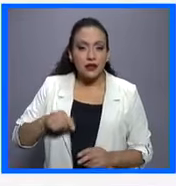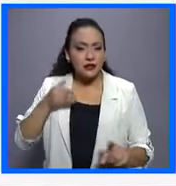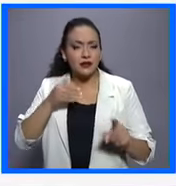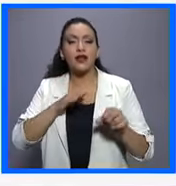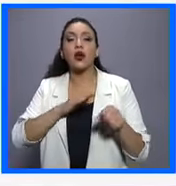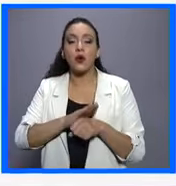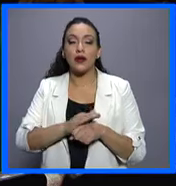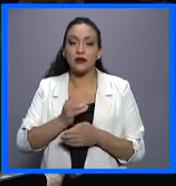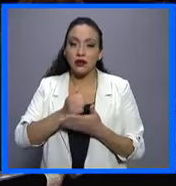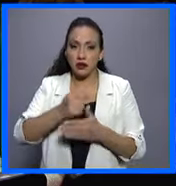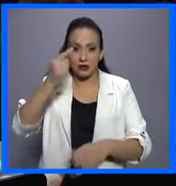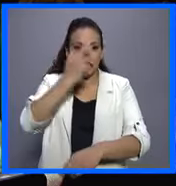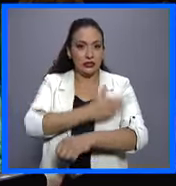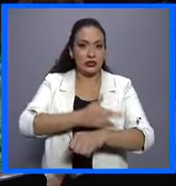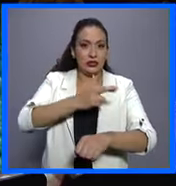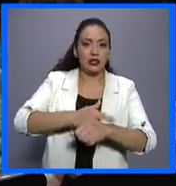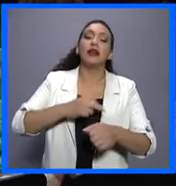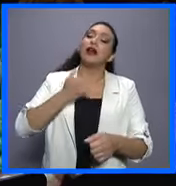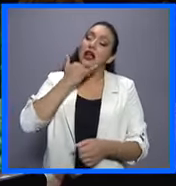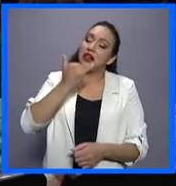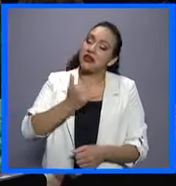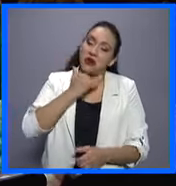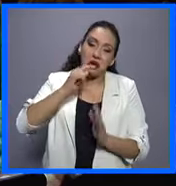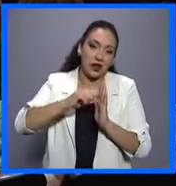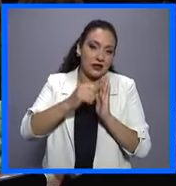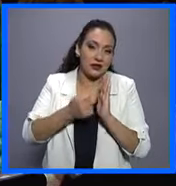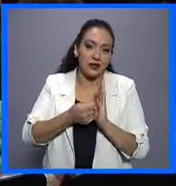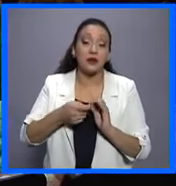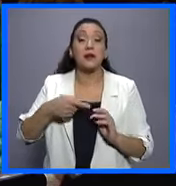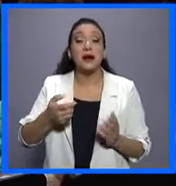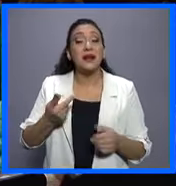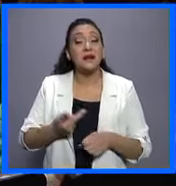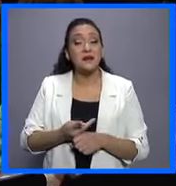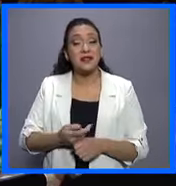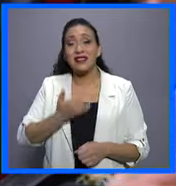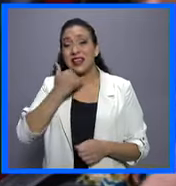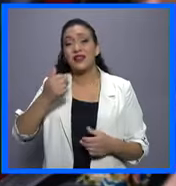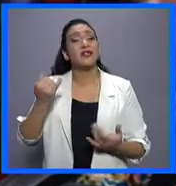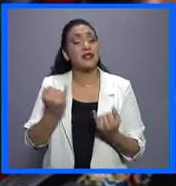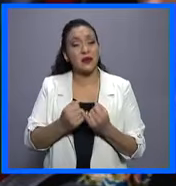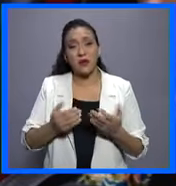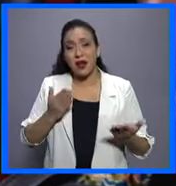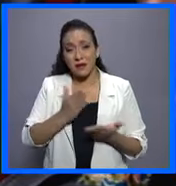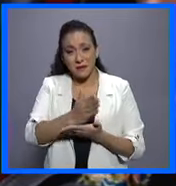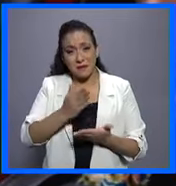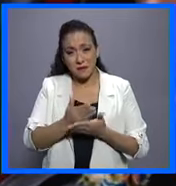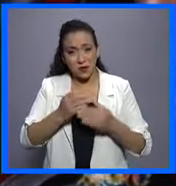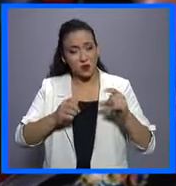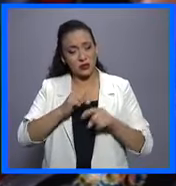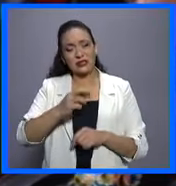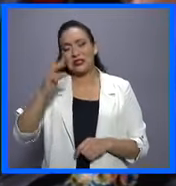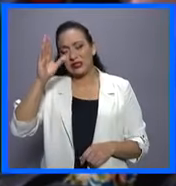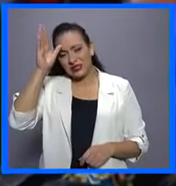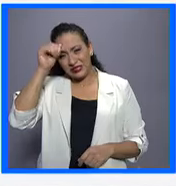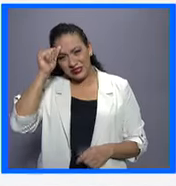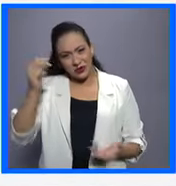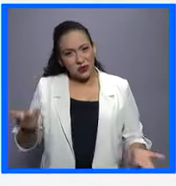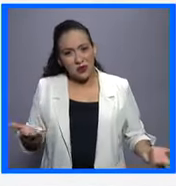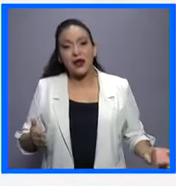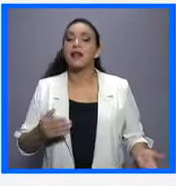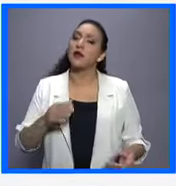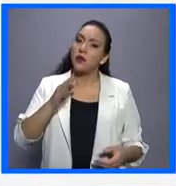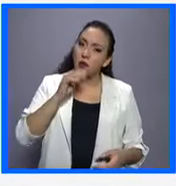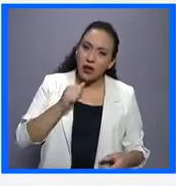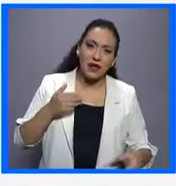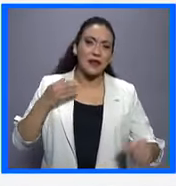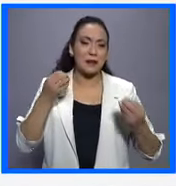que conllevan consecuencias humanas, como la incertidumbre y el retraso en la impartición de la justicia, que en ocasiones